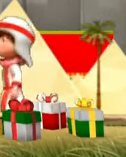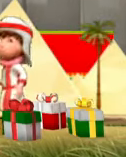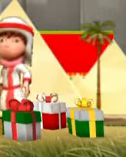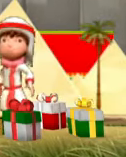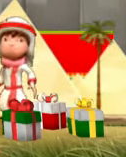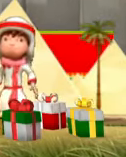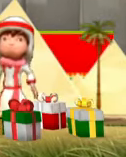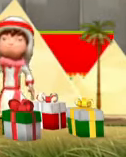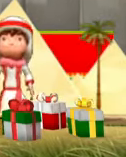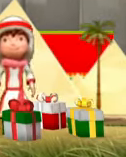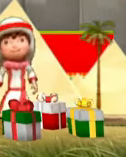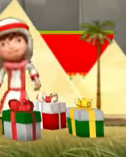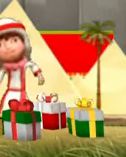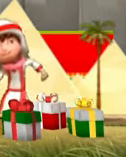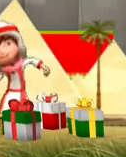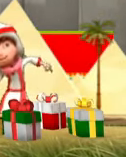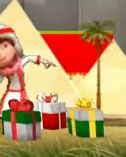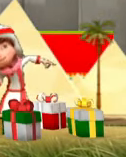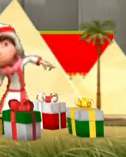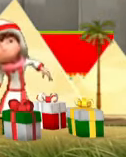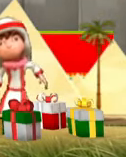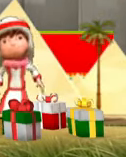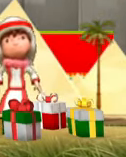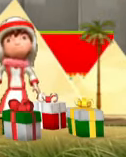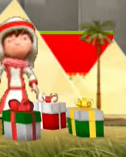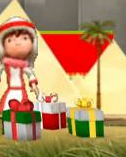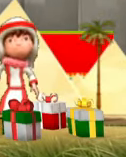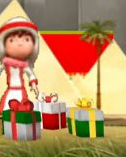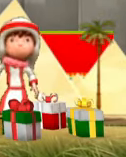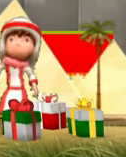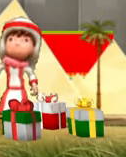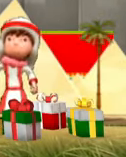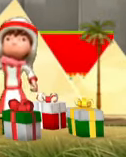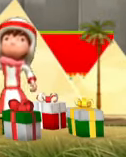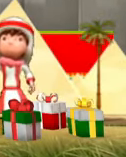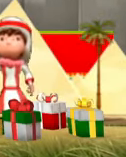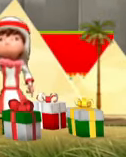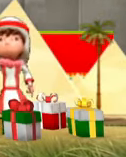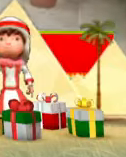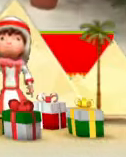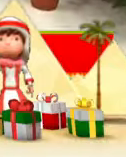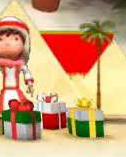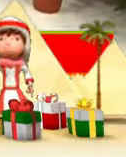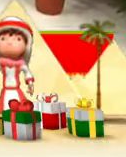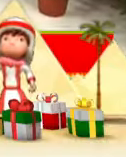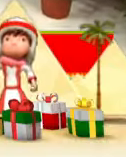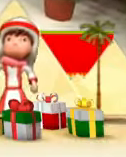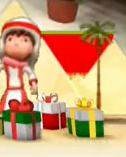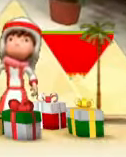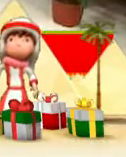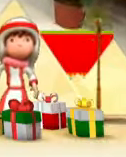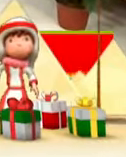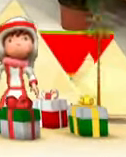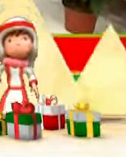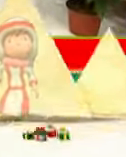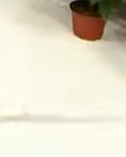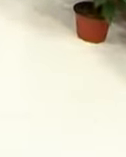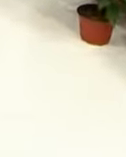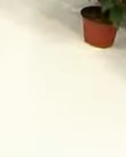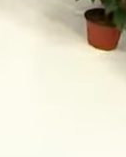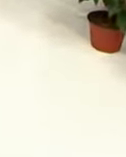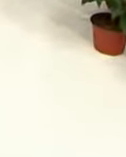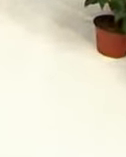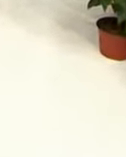crear millones de sonrisas. Juguetón somos todos este año, por favor, súmense, y bueno, aquí los esperamos para más diversión en la Villa Juguetón y en el contenedor. Así